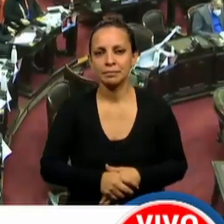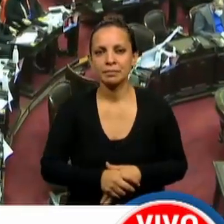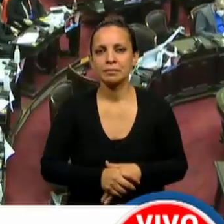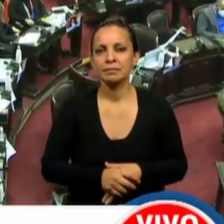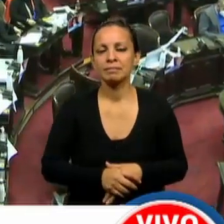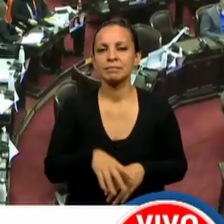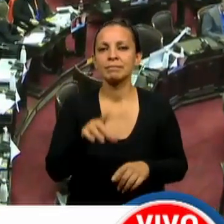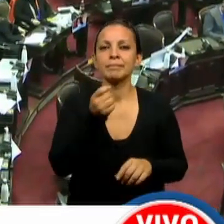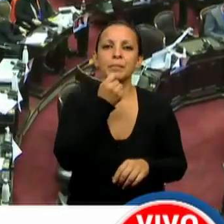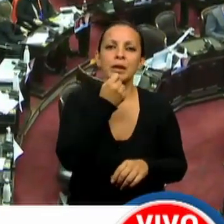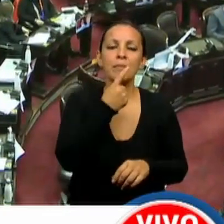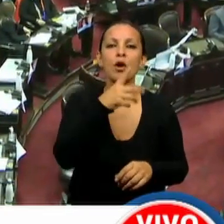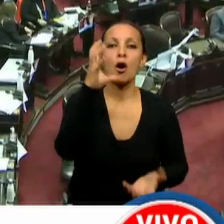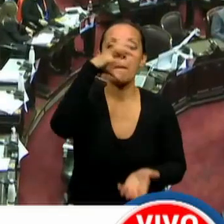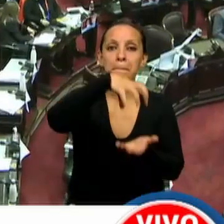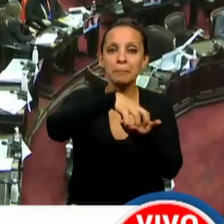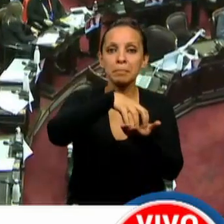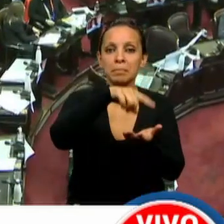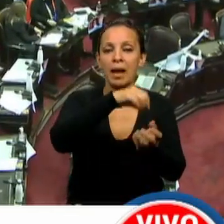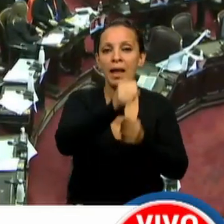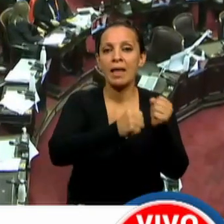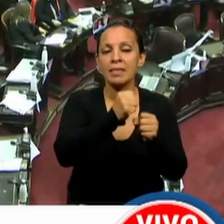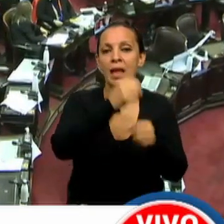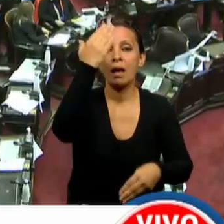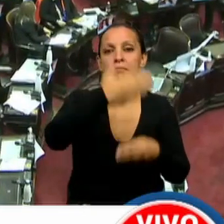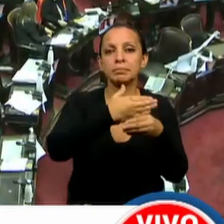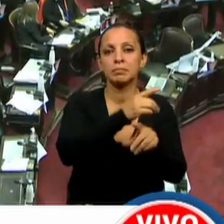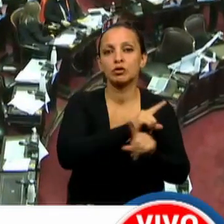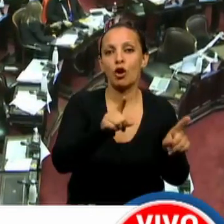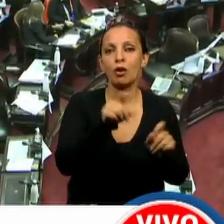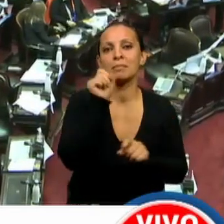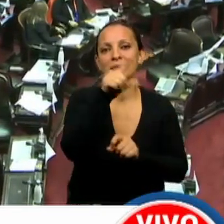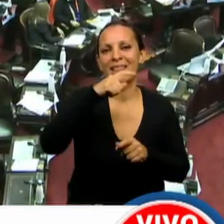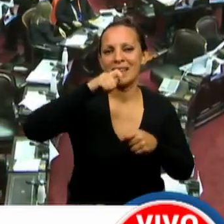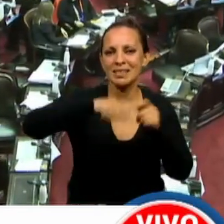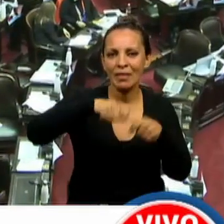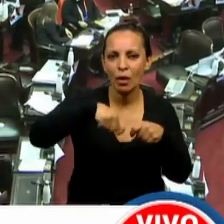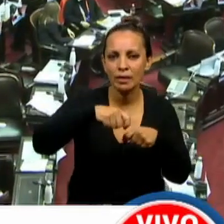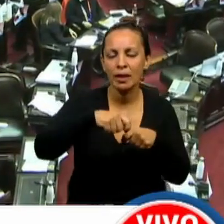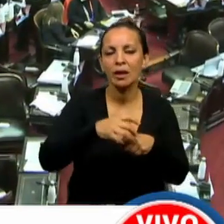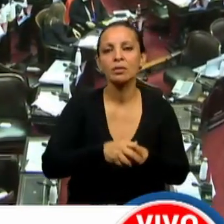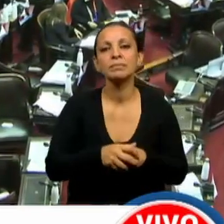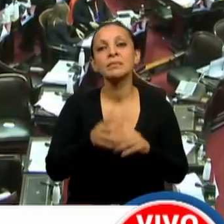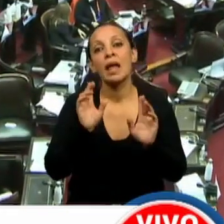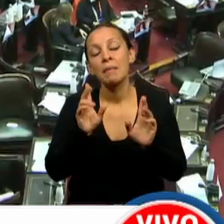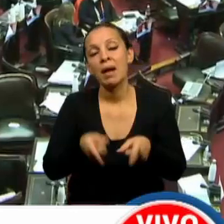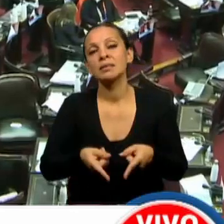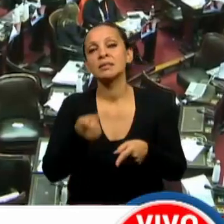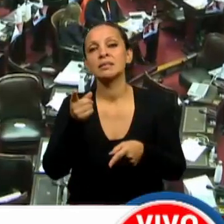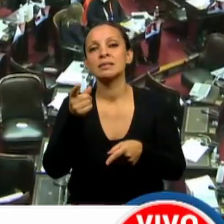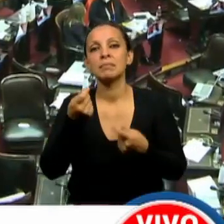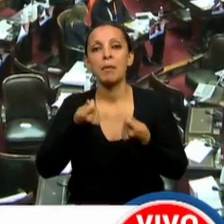no hubiese tenido que cerrar la planta que fue desguazada en Santiago del Estero, además de evitar también la salida de divisas